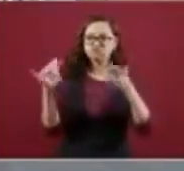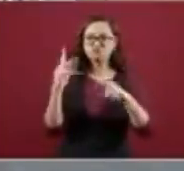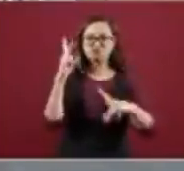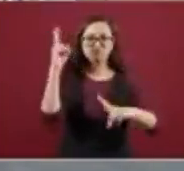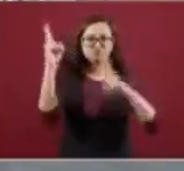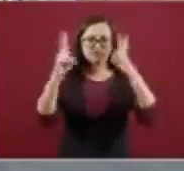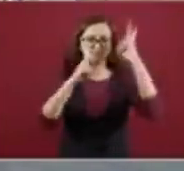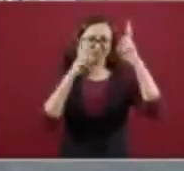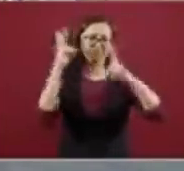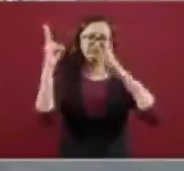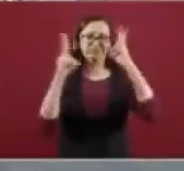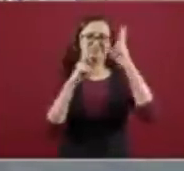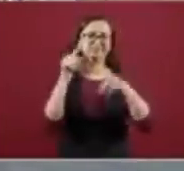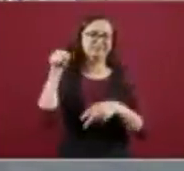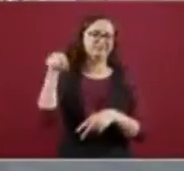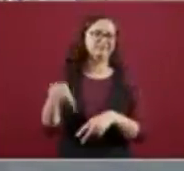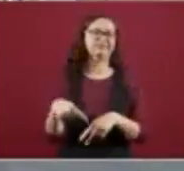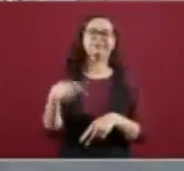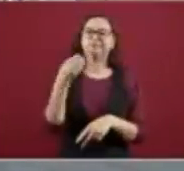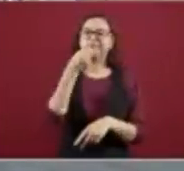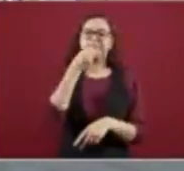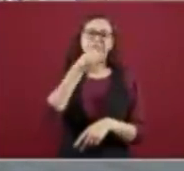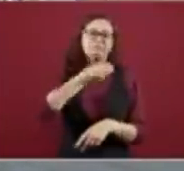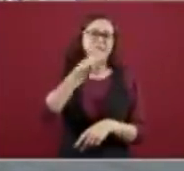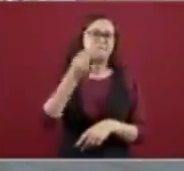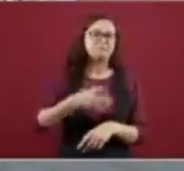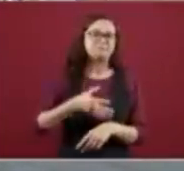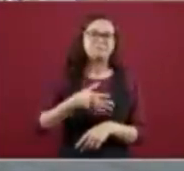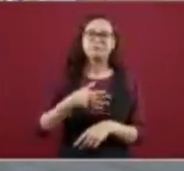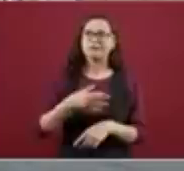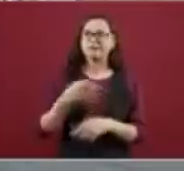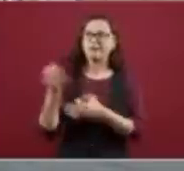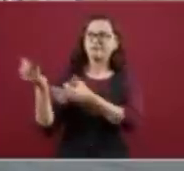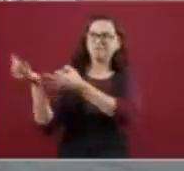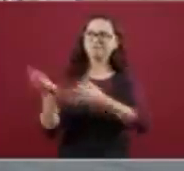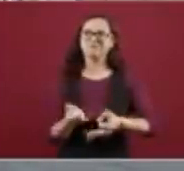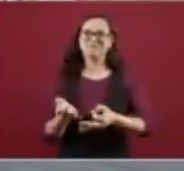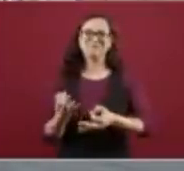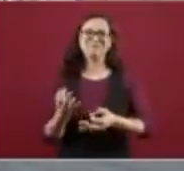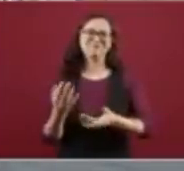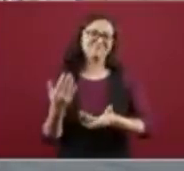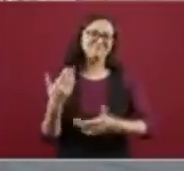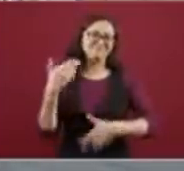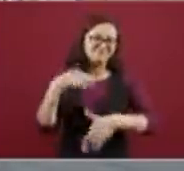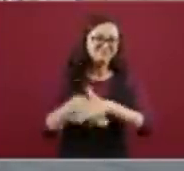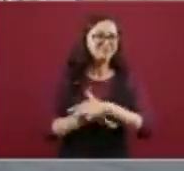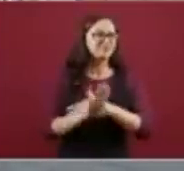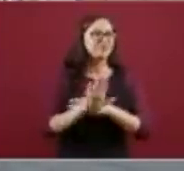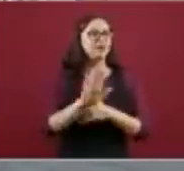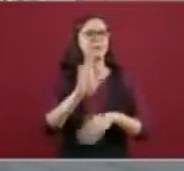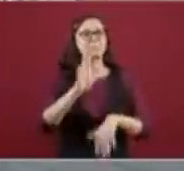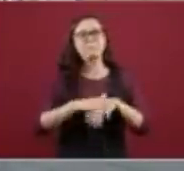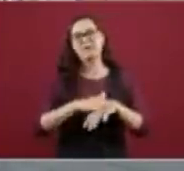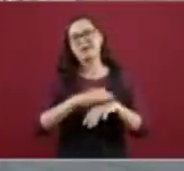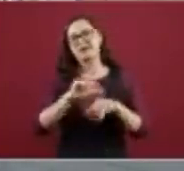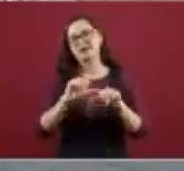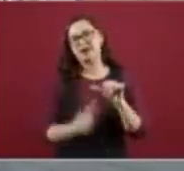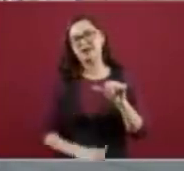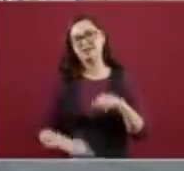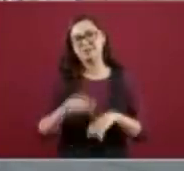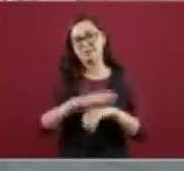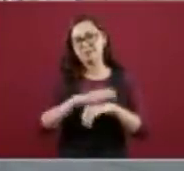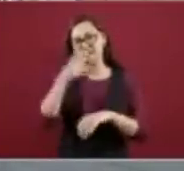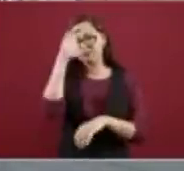convertir en un atractivo mucho mayor en lo artístico y en lo